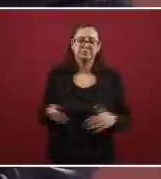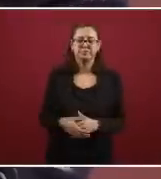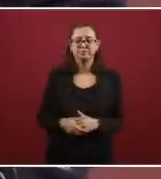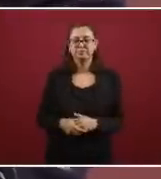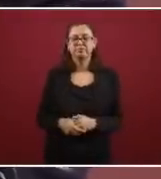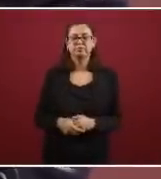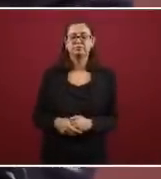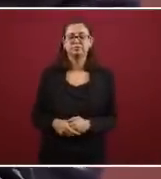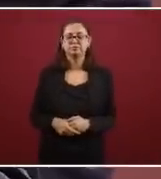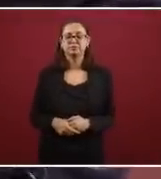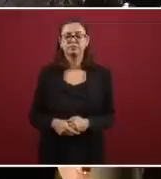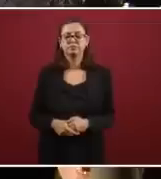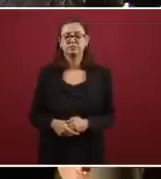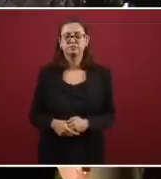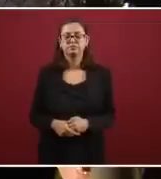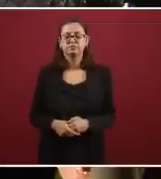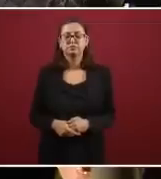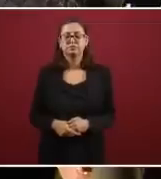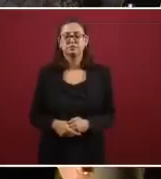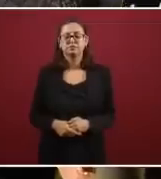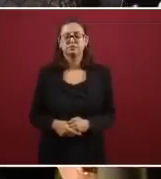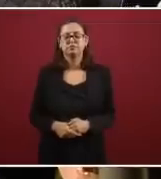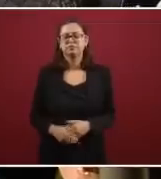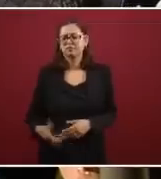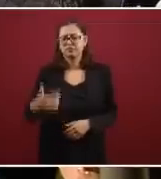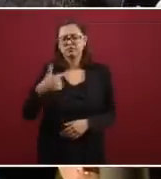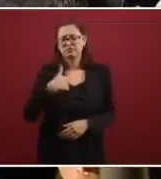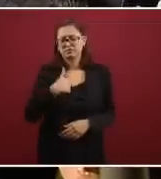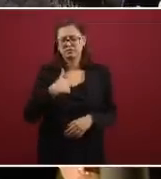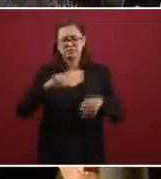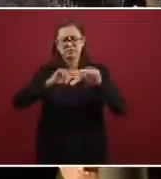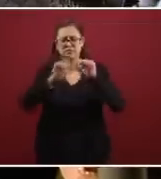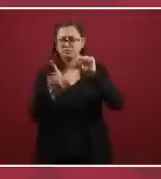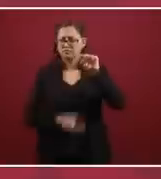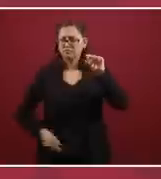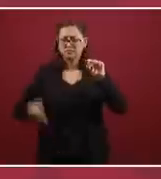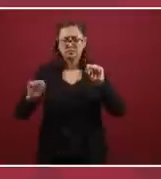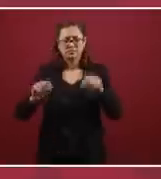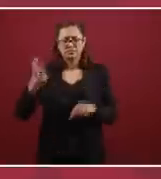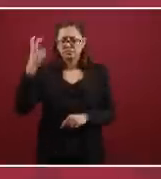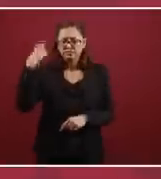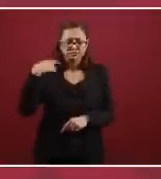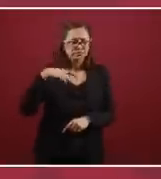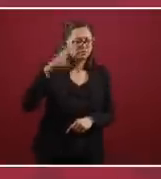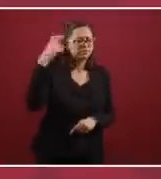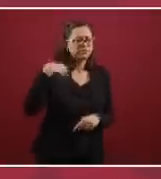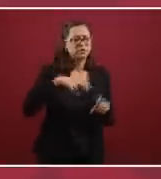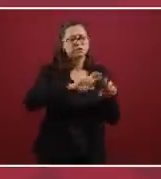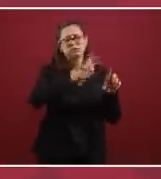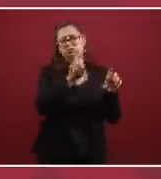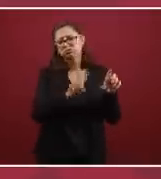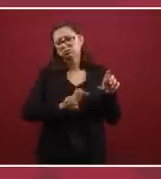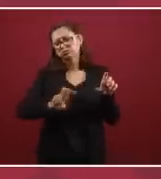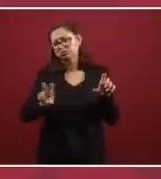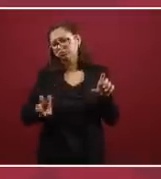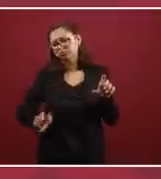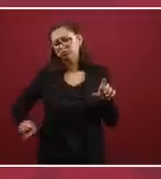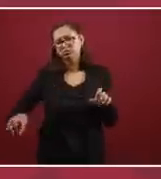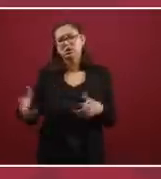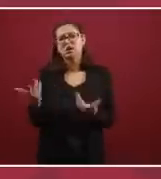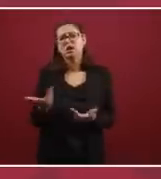Yo continúo recorriendo el país. Ahora estuvimos el fin de semana en Oaxaca,